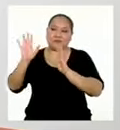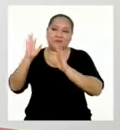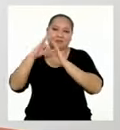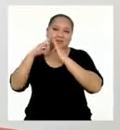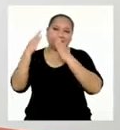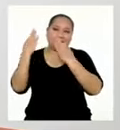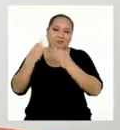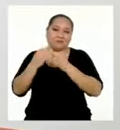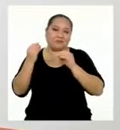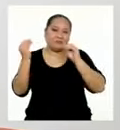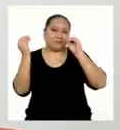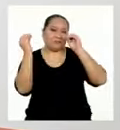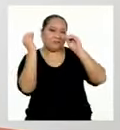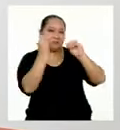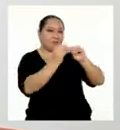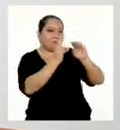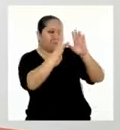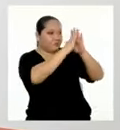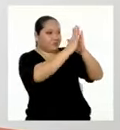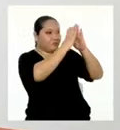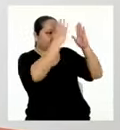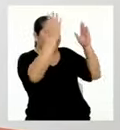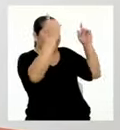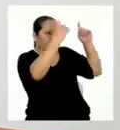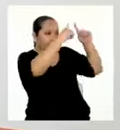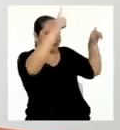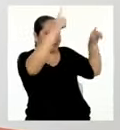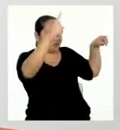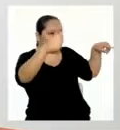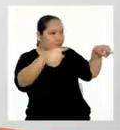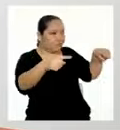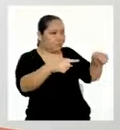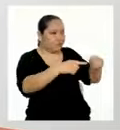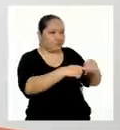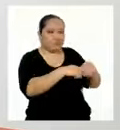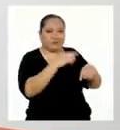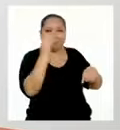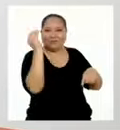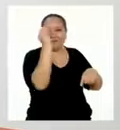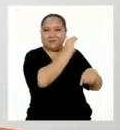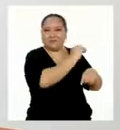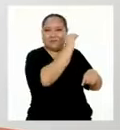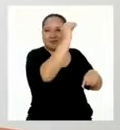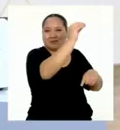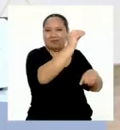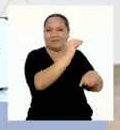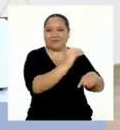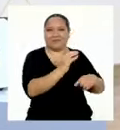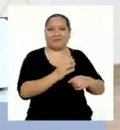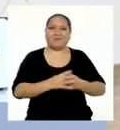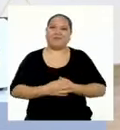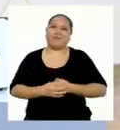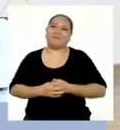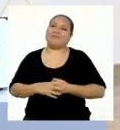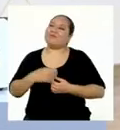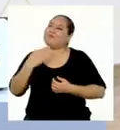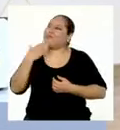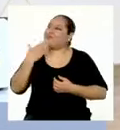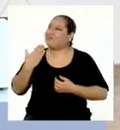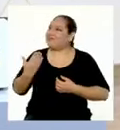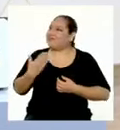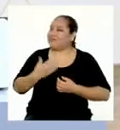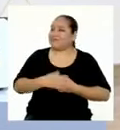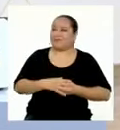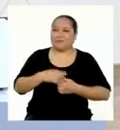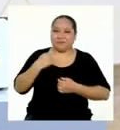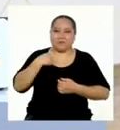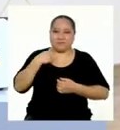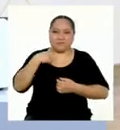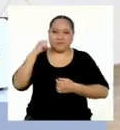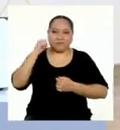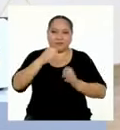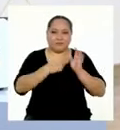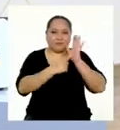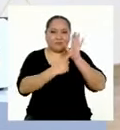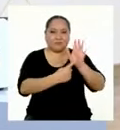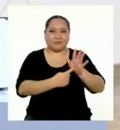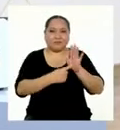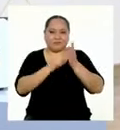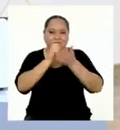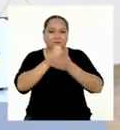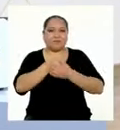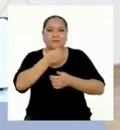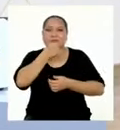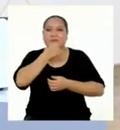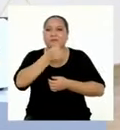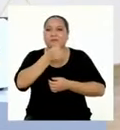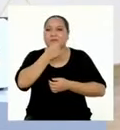familia y colocar estos acuerdos de convivencia en tu periódico mural. Muchas gracias. Haré mi presentación y